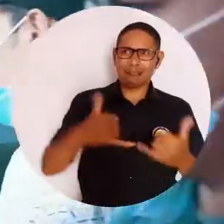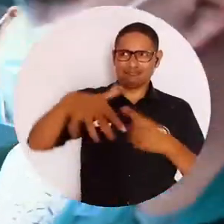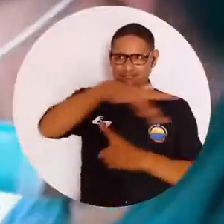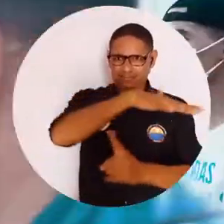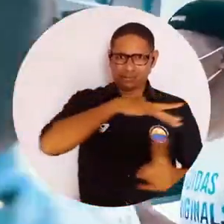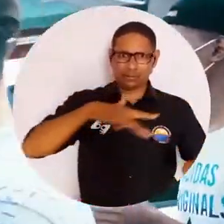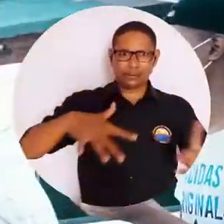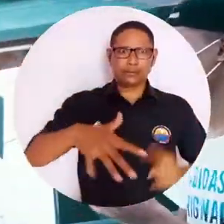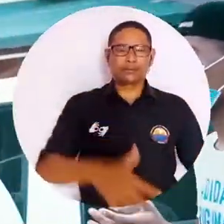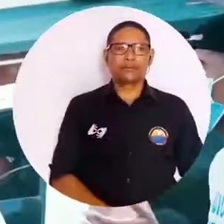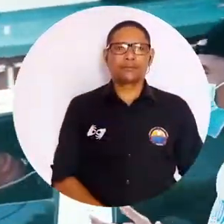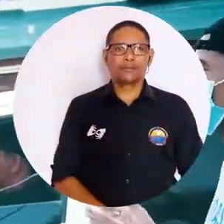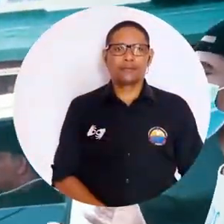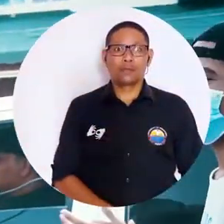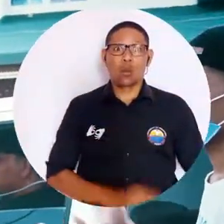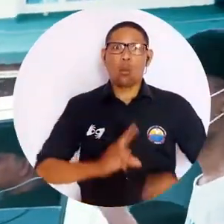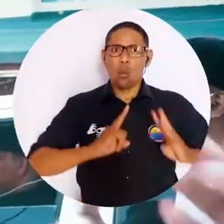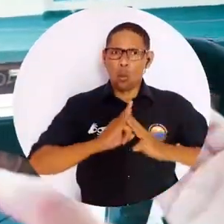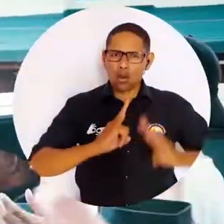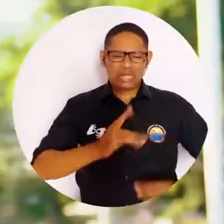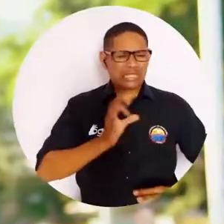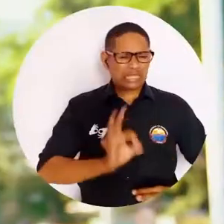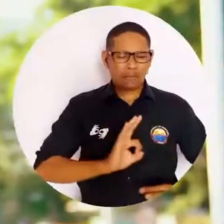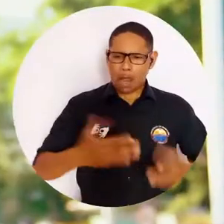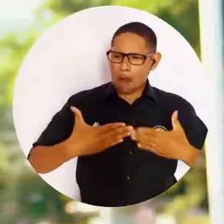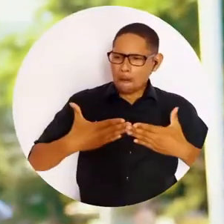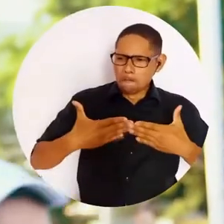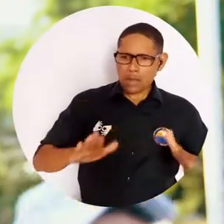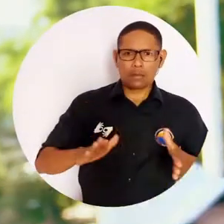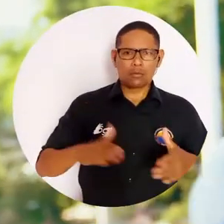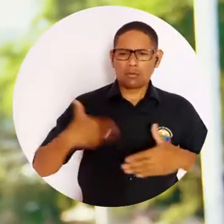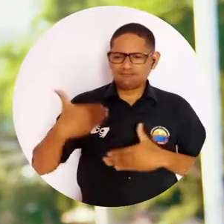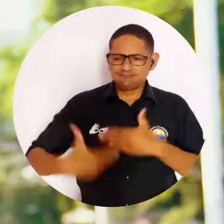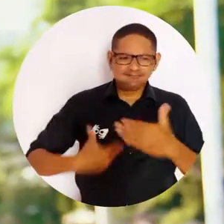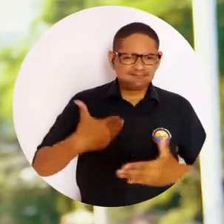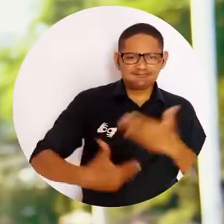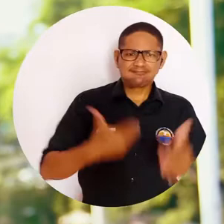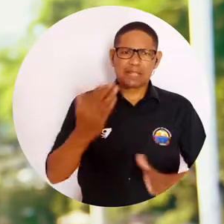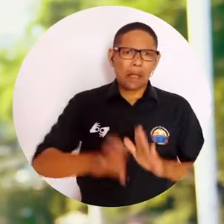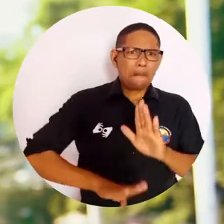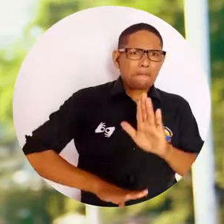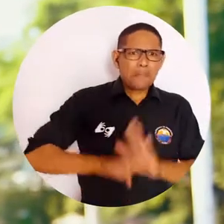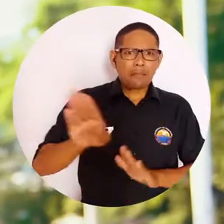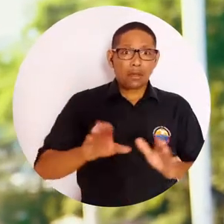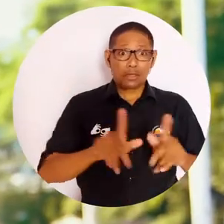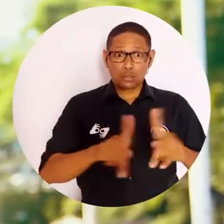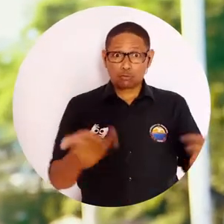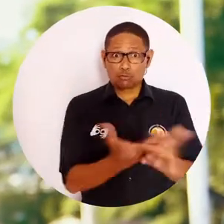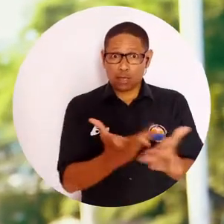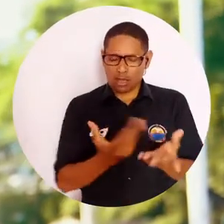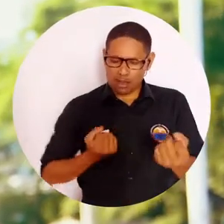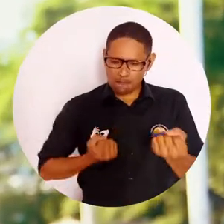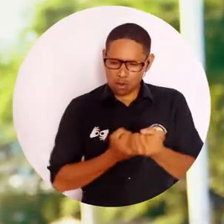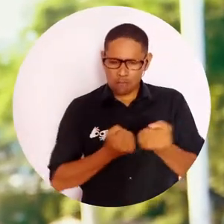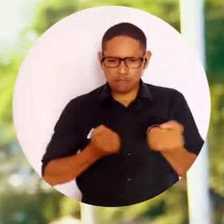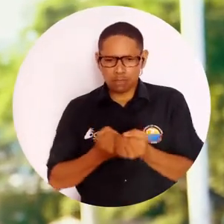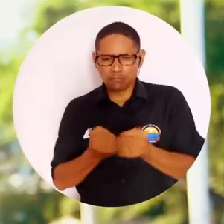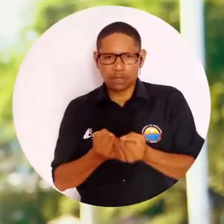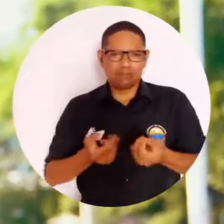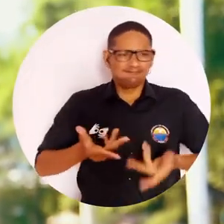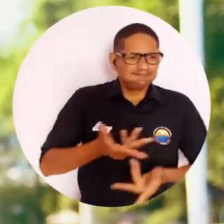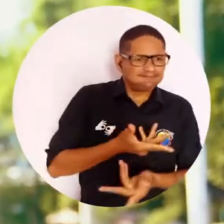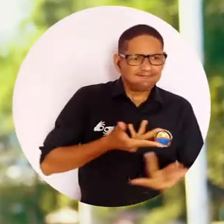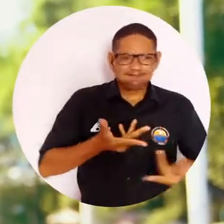opinión en el marco de ese derecho. La ciudad de Magdalena siempre de puertas abiertas, buscando rutas para avanzar, apoyando a